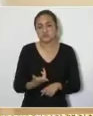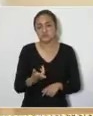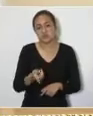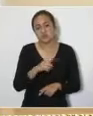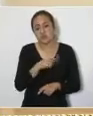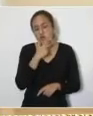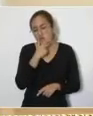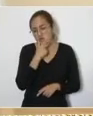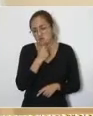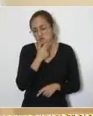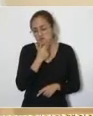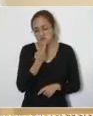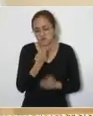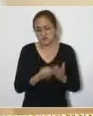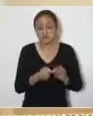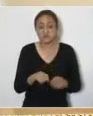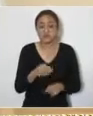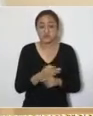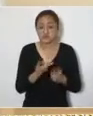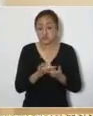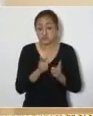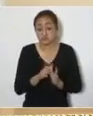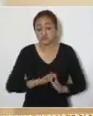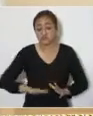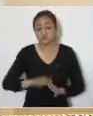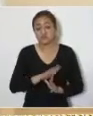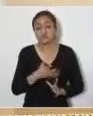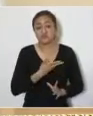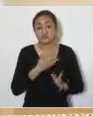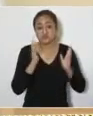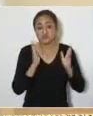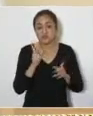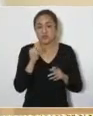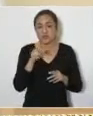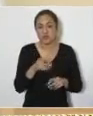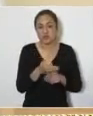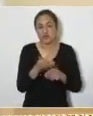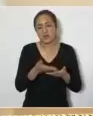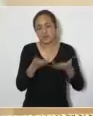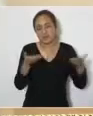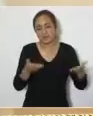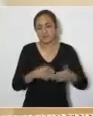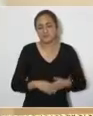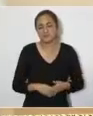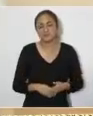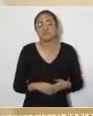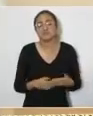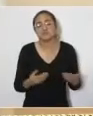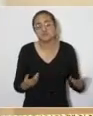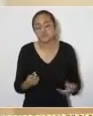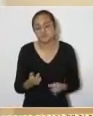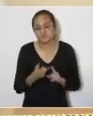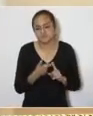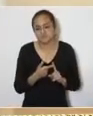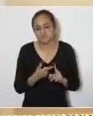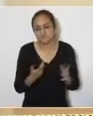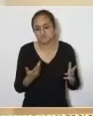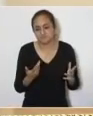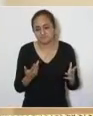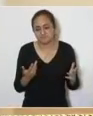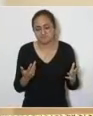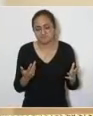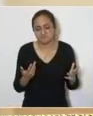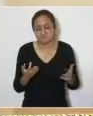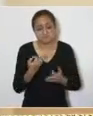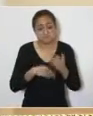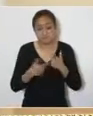y el activo político del pan de hoy bueno primero a ver todos